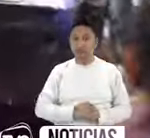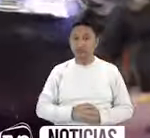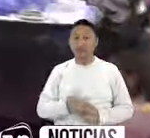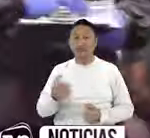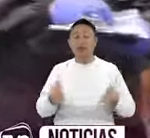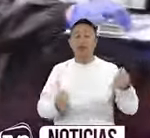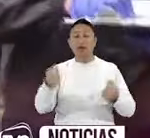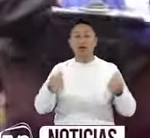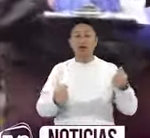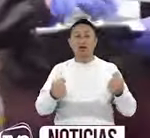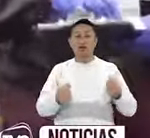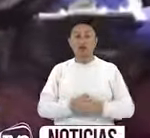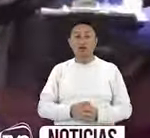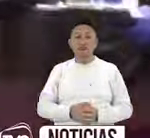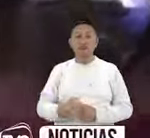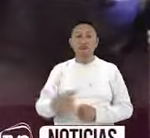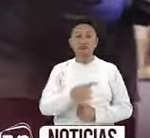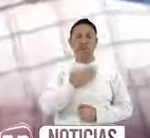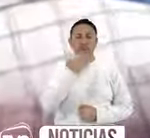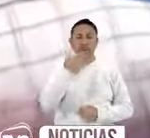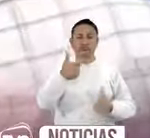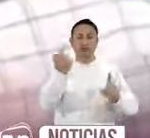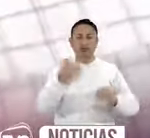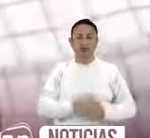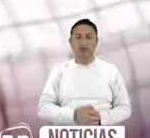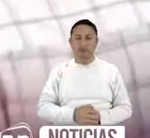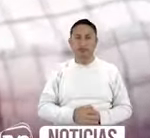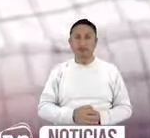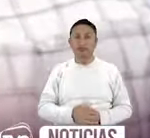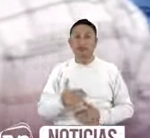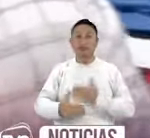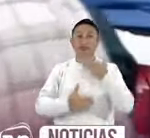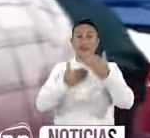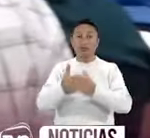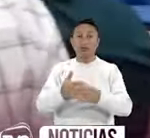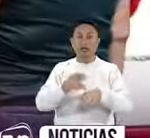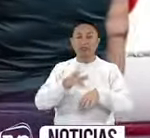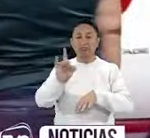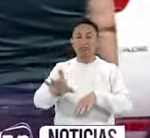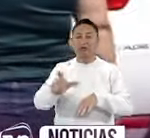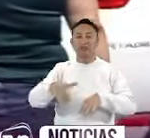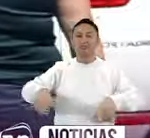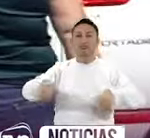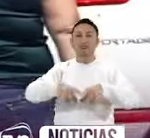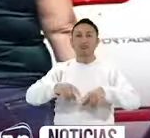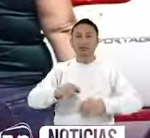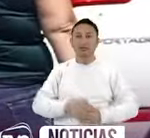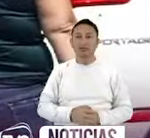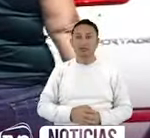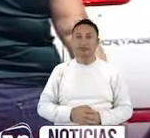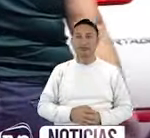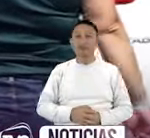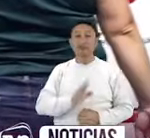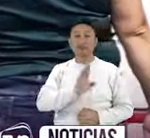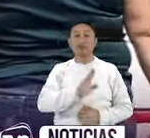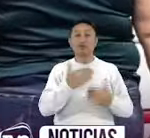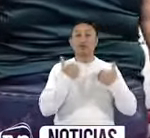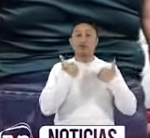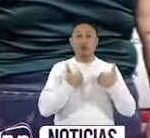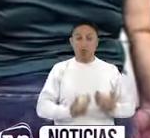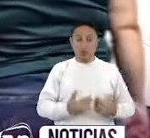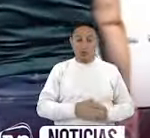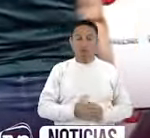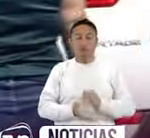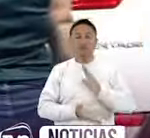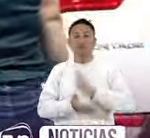para perpetrar este hecho fue abandonado horas después en otro sector. Los cuerpos fueron trasladados hasta